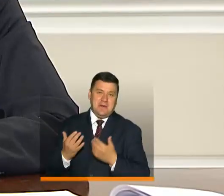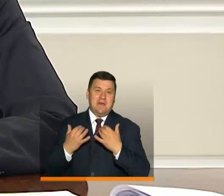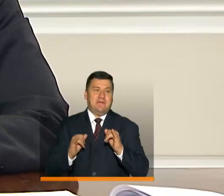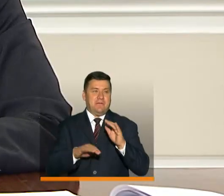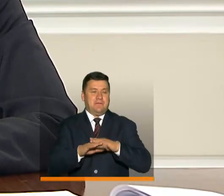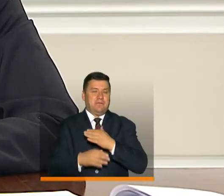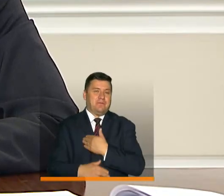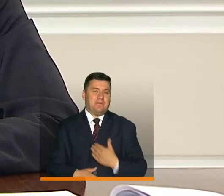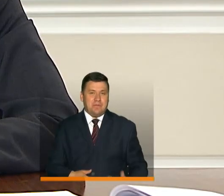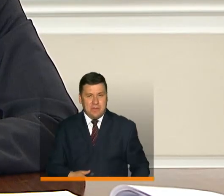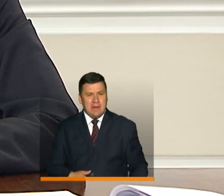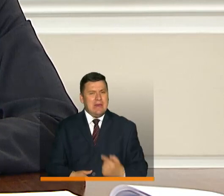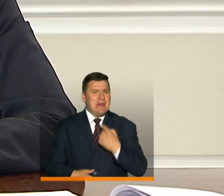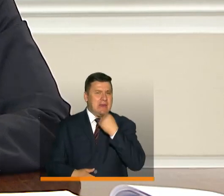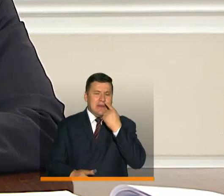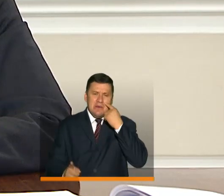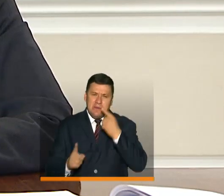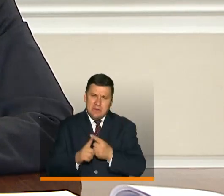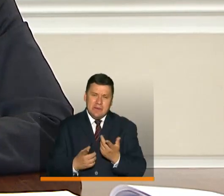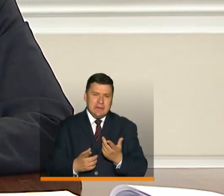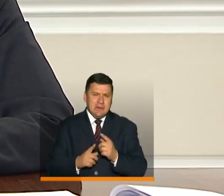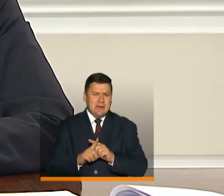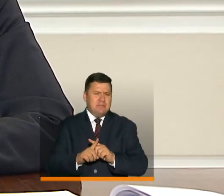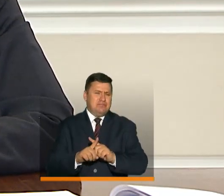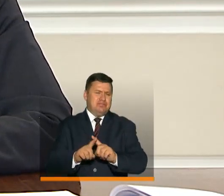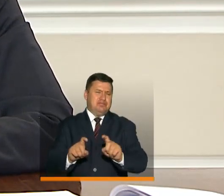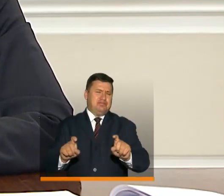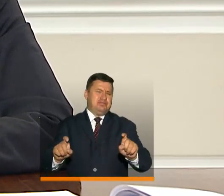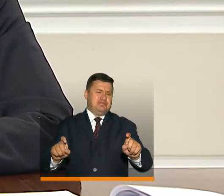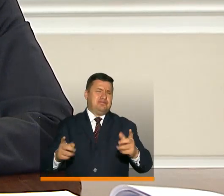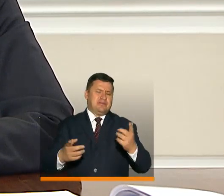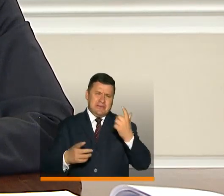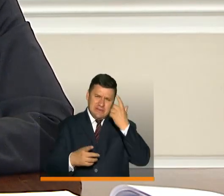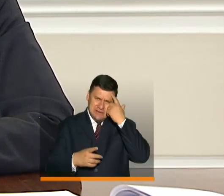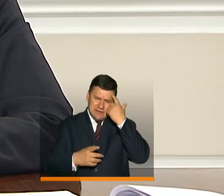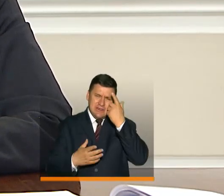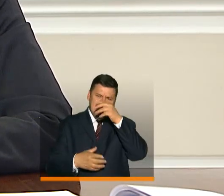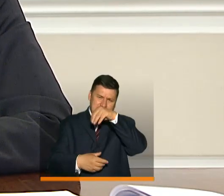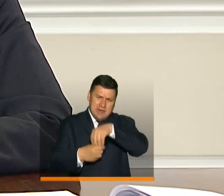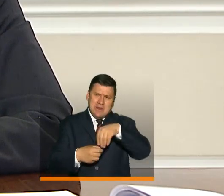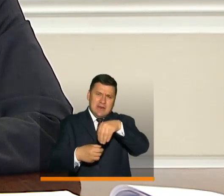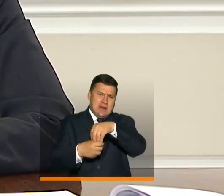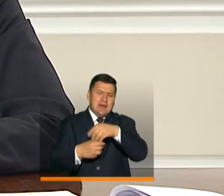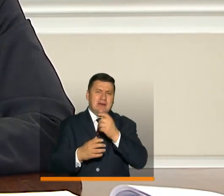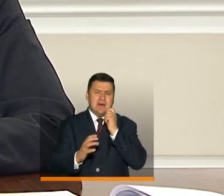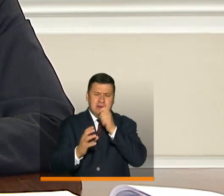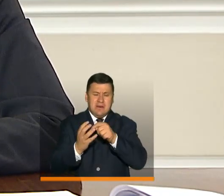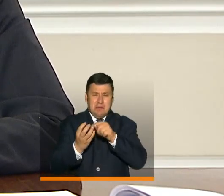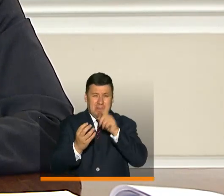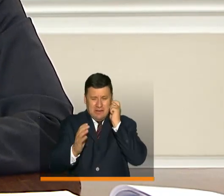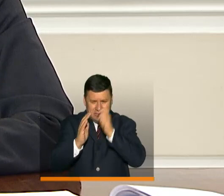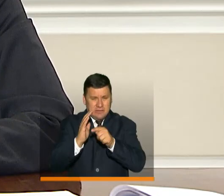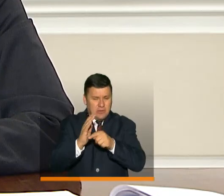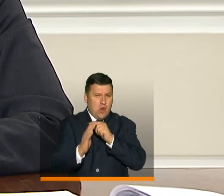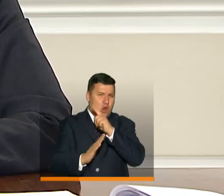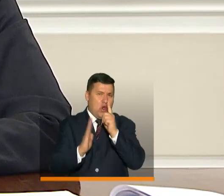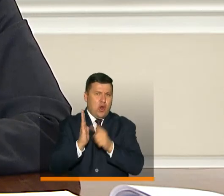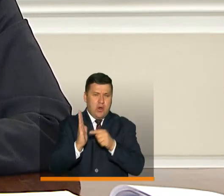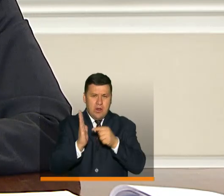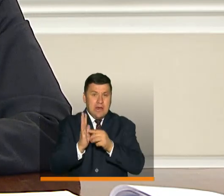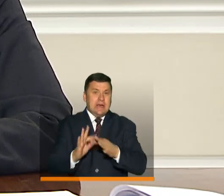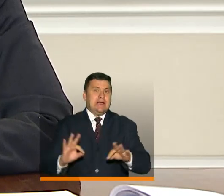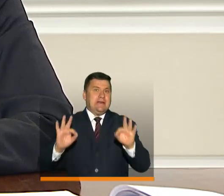Finalmente, presidente, también le estamos apostando a la diversificación de la canasta minera con minerales metálicos, que son